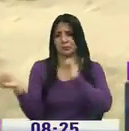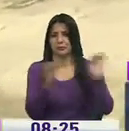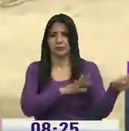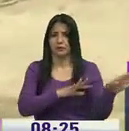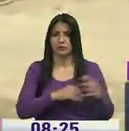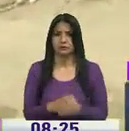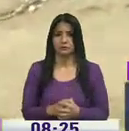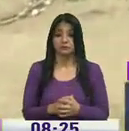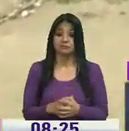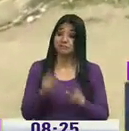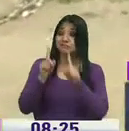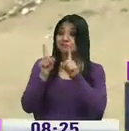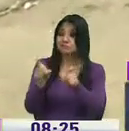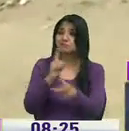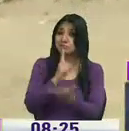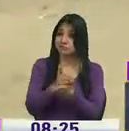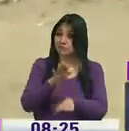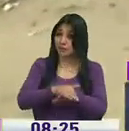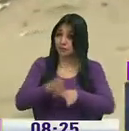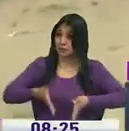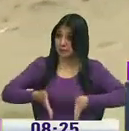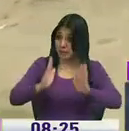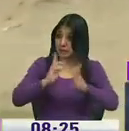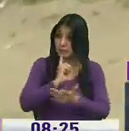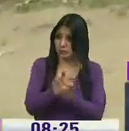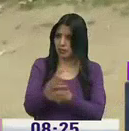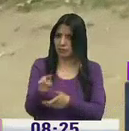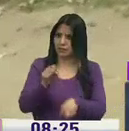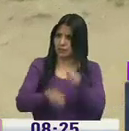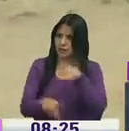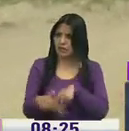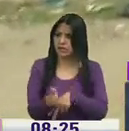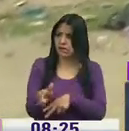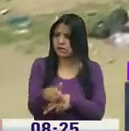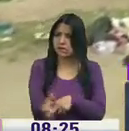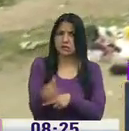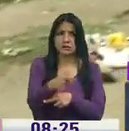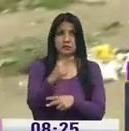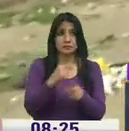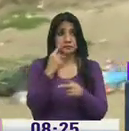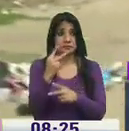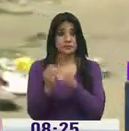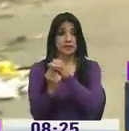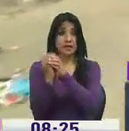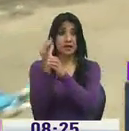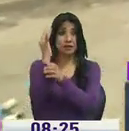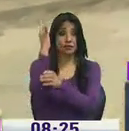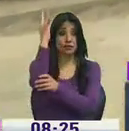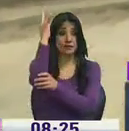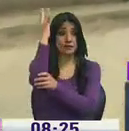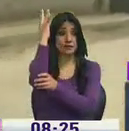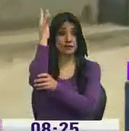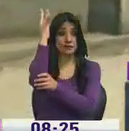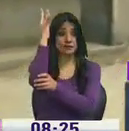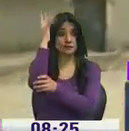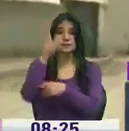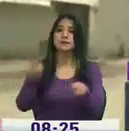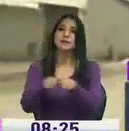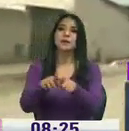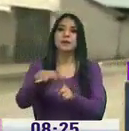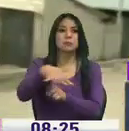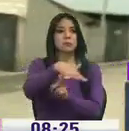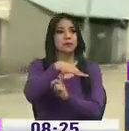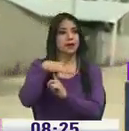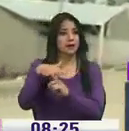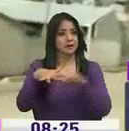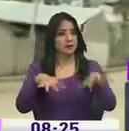pasa precisamente por el estado en que se encuentra el sector. Ustedes pueden ver esos árboles que van a ver en imágenes en estos momentos. Ese es el parque de estos dos